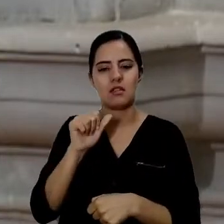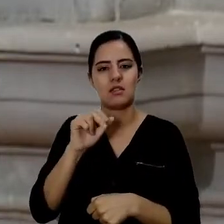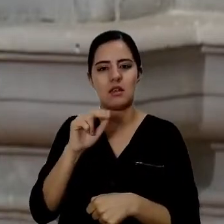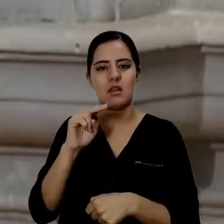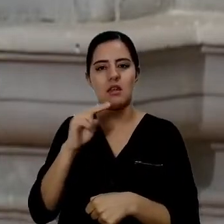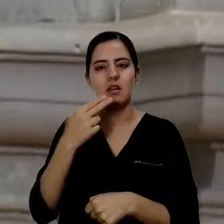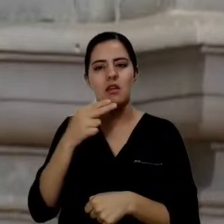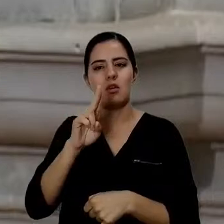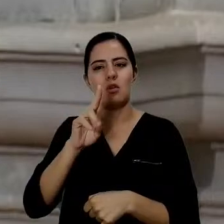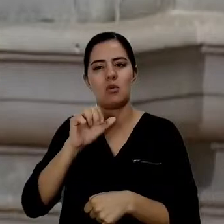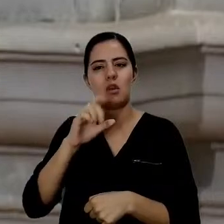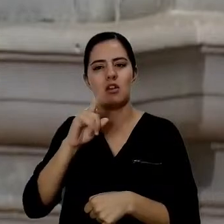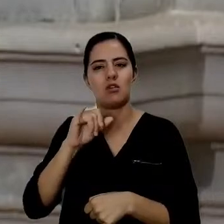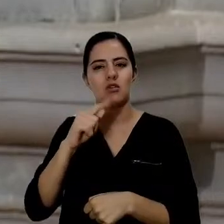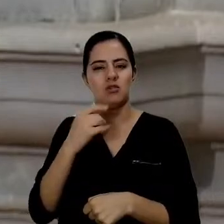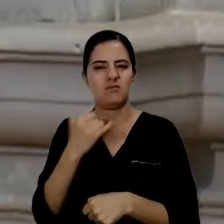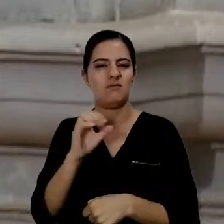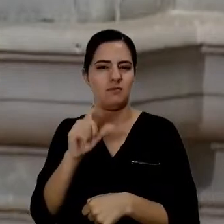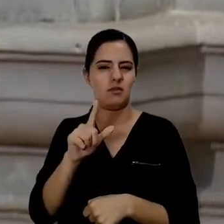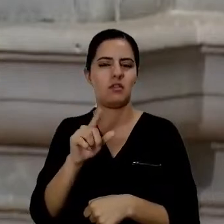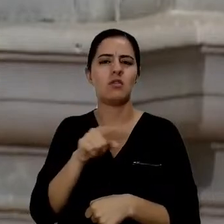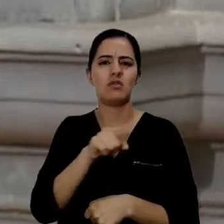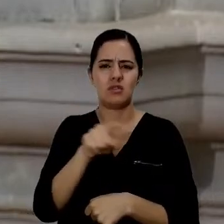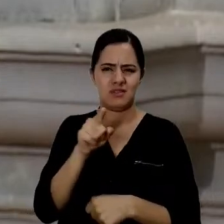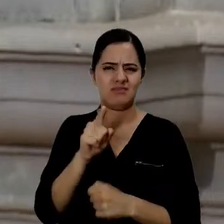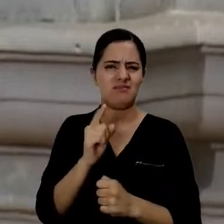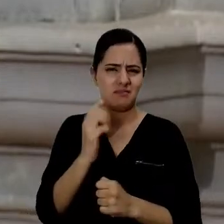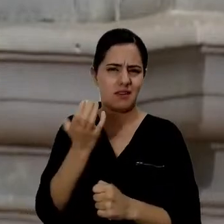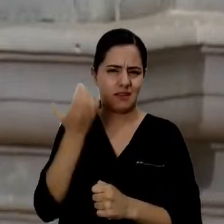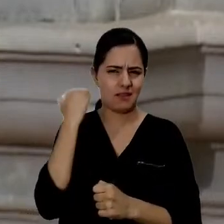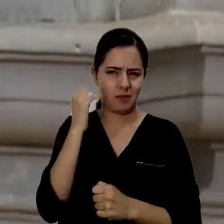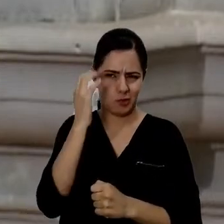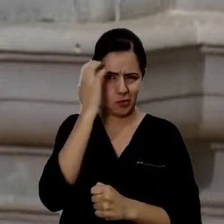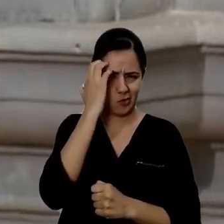Aquí ya vemos algunos que nos conocemos desde esos tiempos.